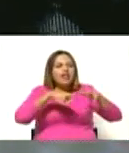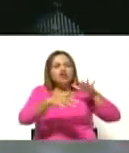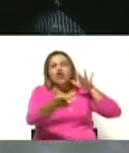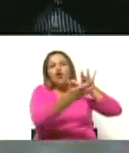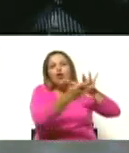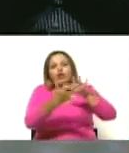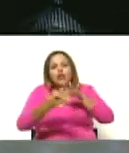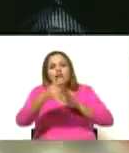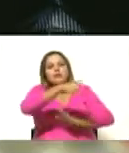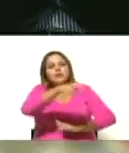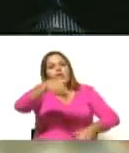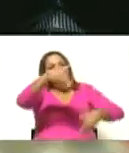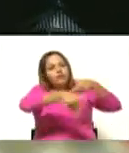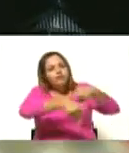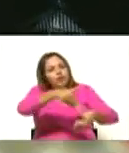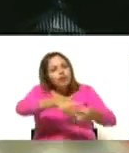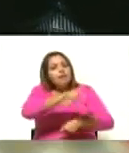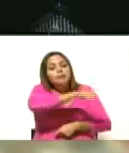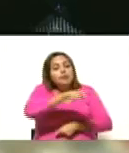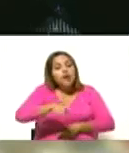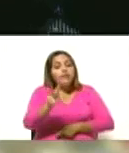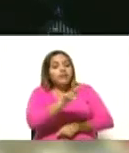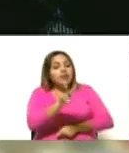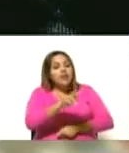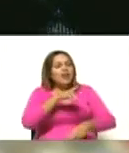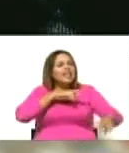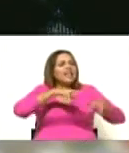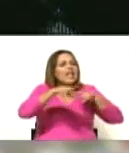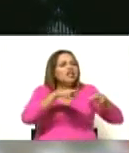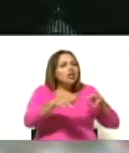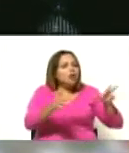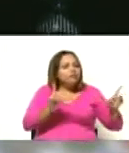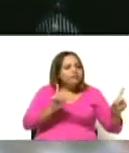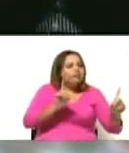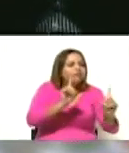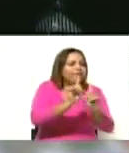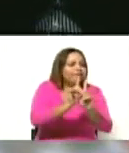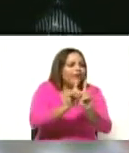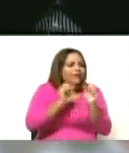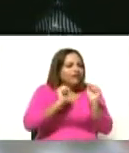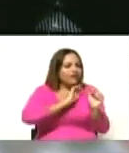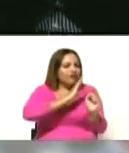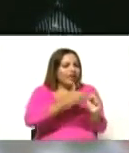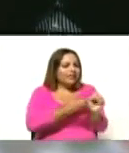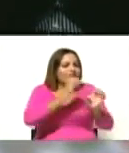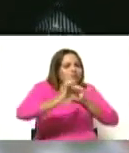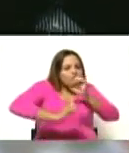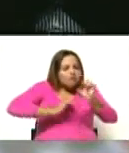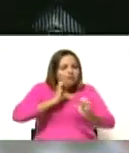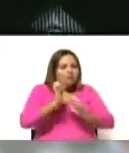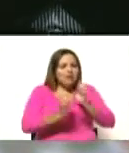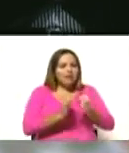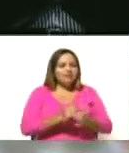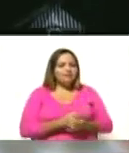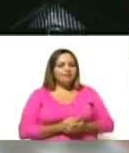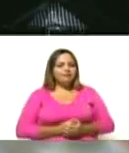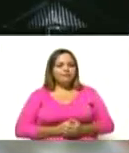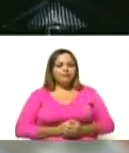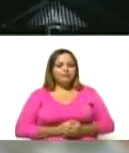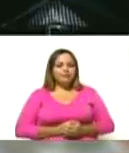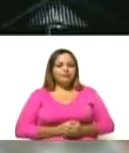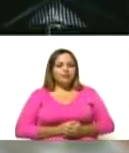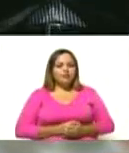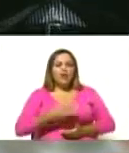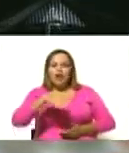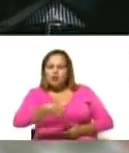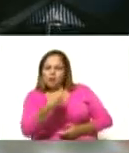con el elector, con la ciudadanía, en una relación cercana, intensa, emocional. que podemos